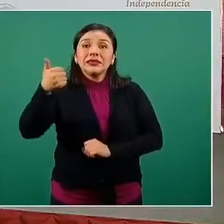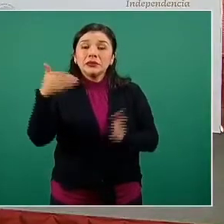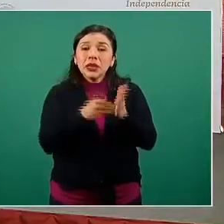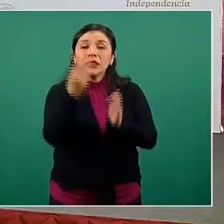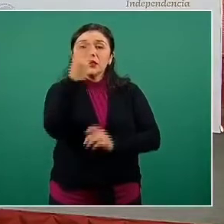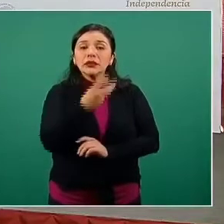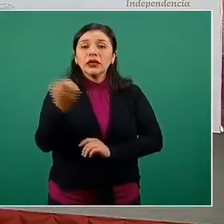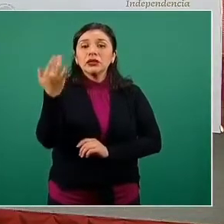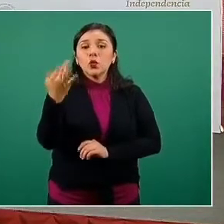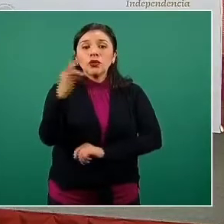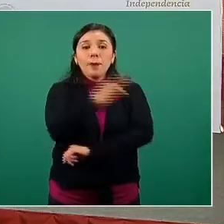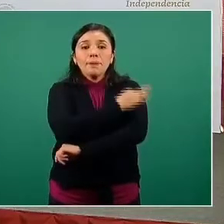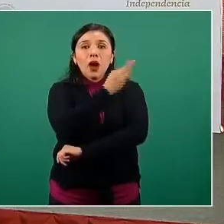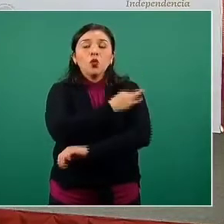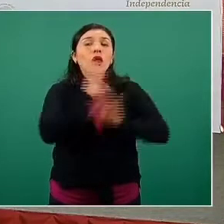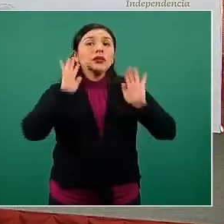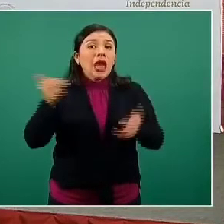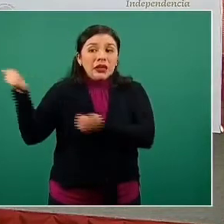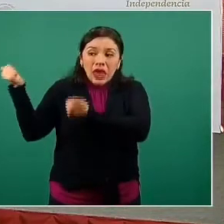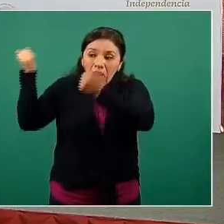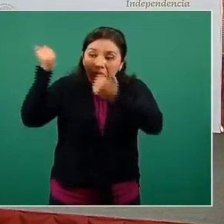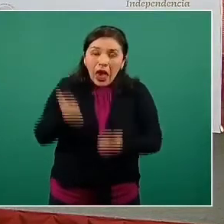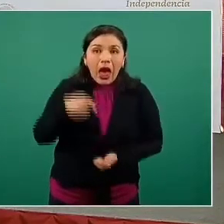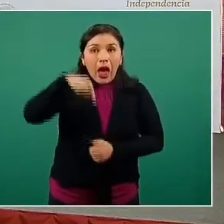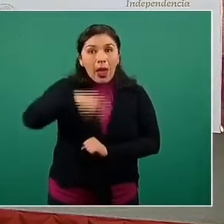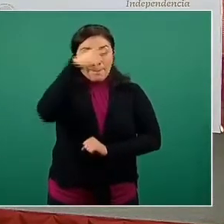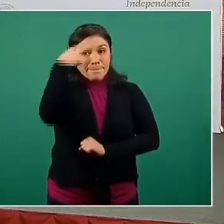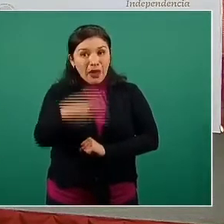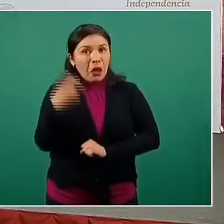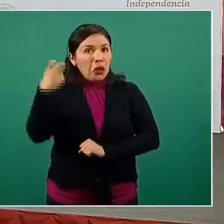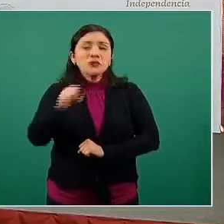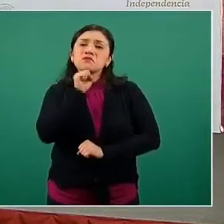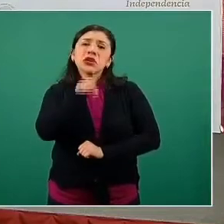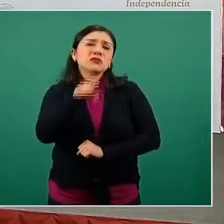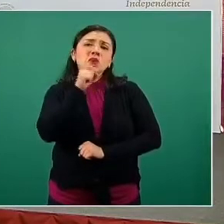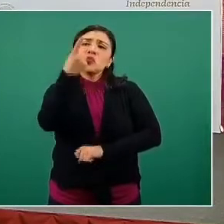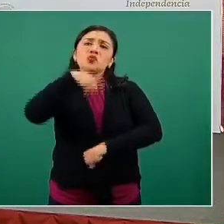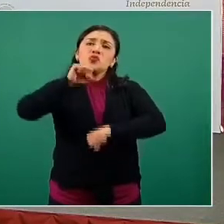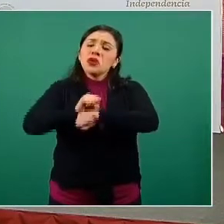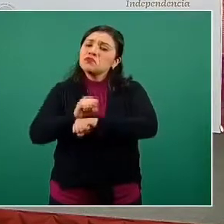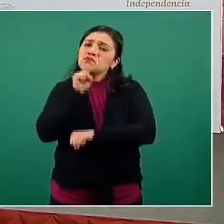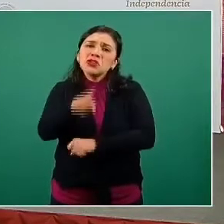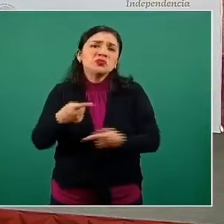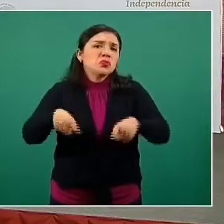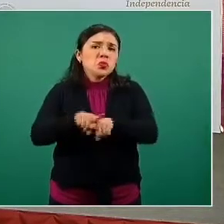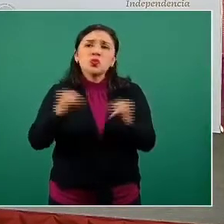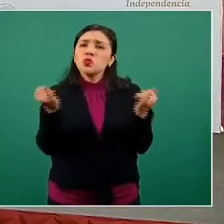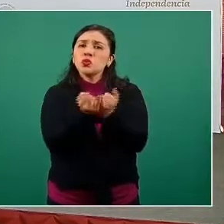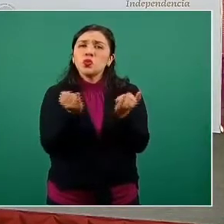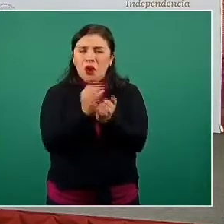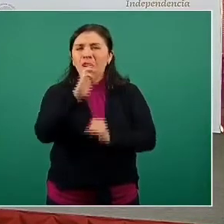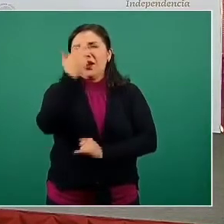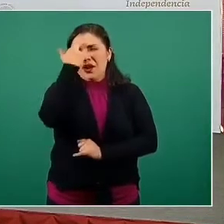766.350 son las dosis que han llegado, este número evidentemente no ha variado a lo largo de la semana. Recordar que, como lo anunciamos